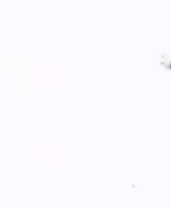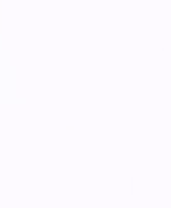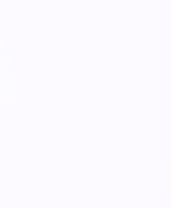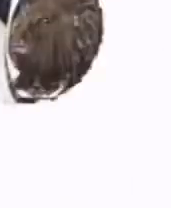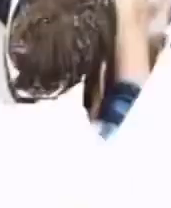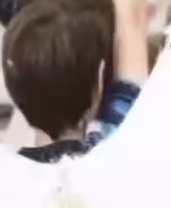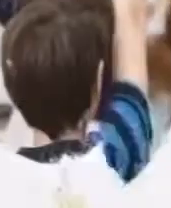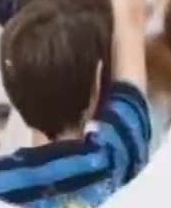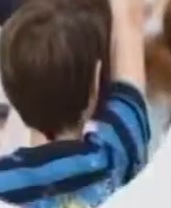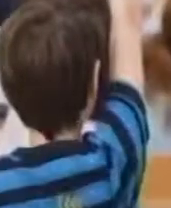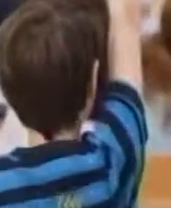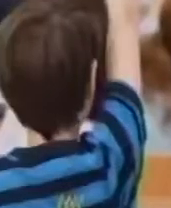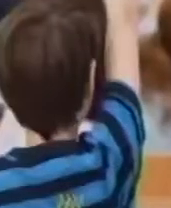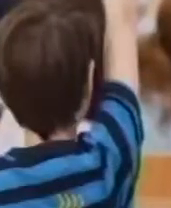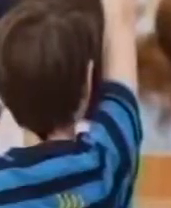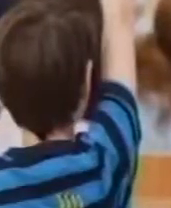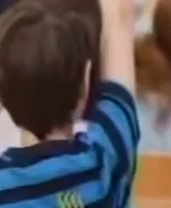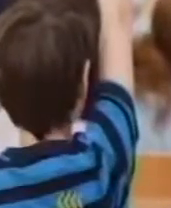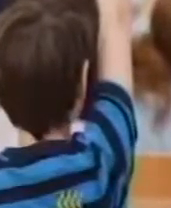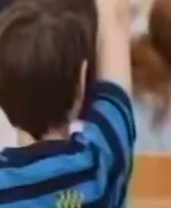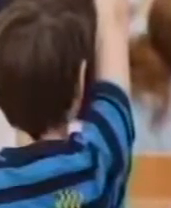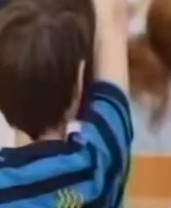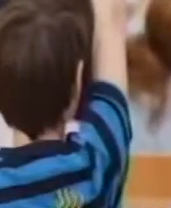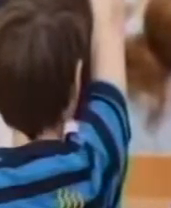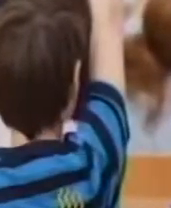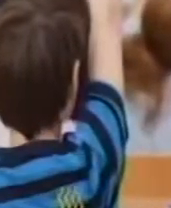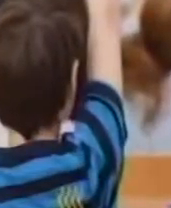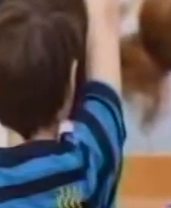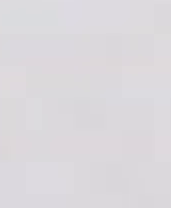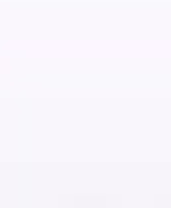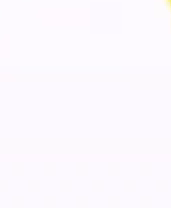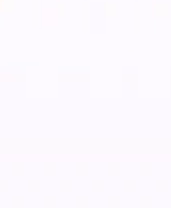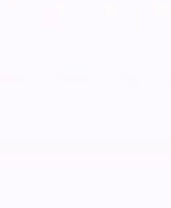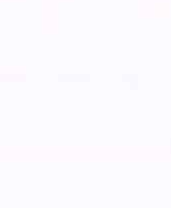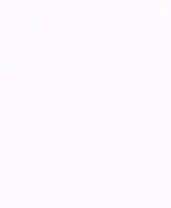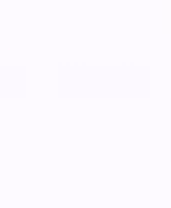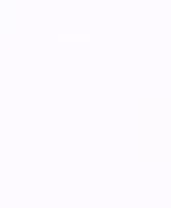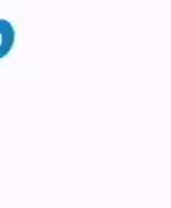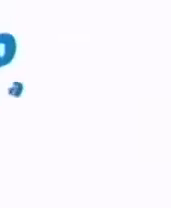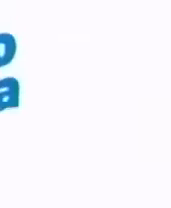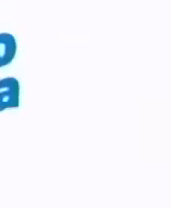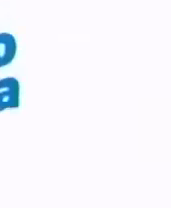a continuación matemática 3º primaria